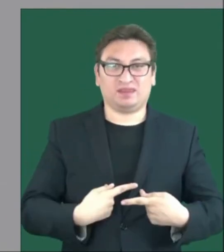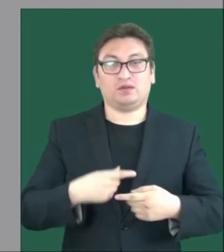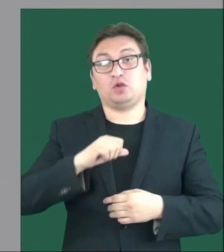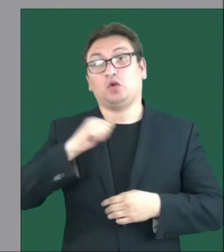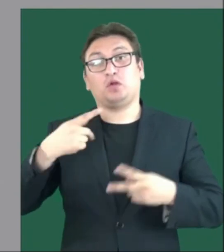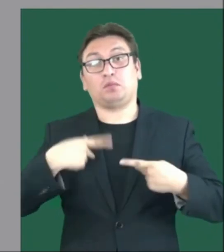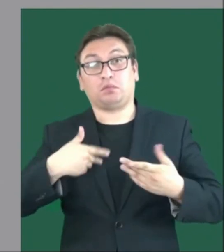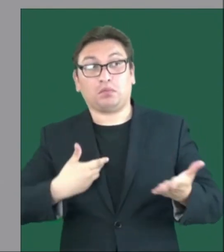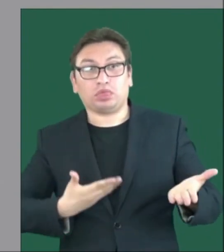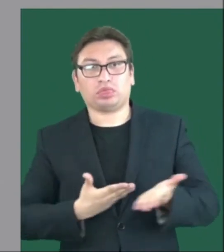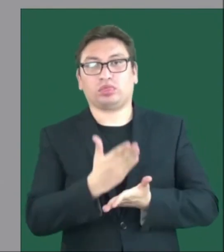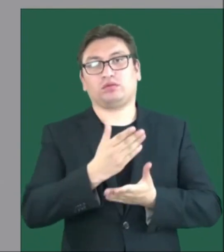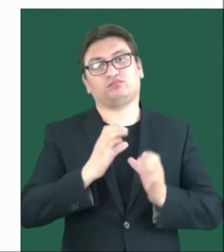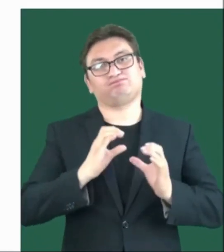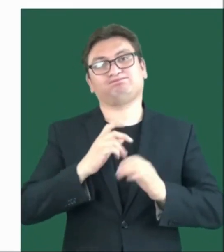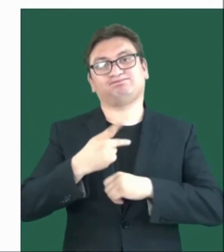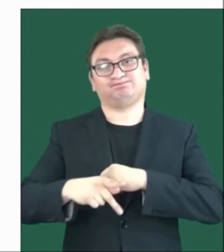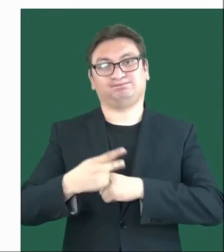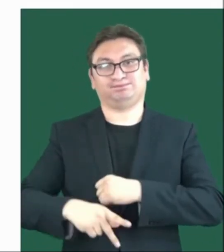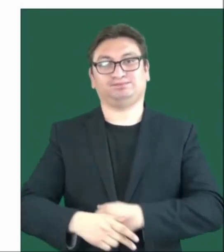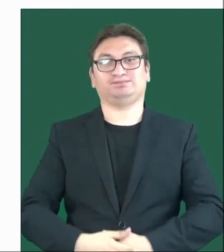serios riesgos para nuestra privacidad.